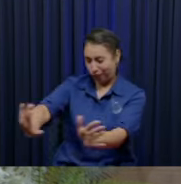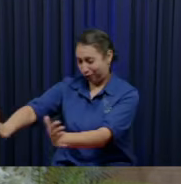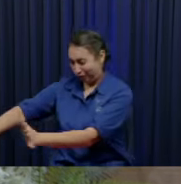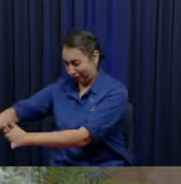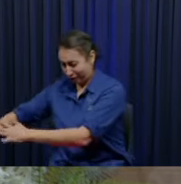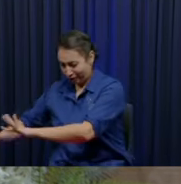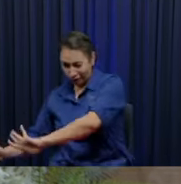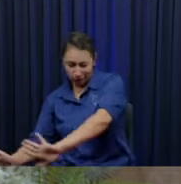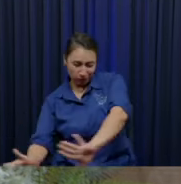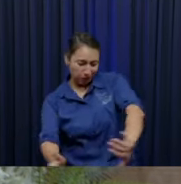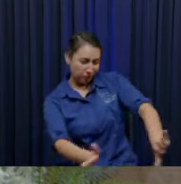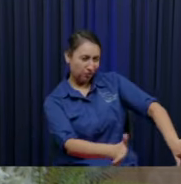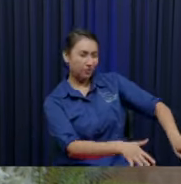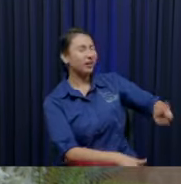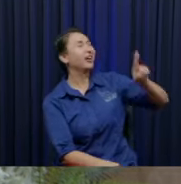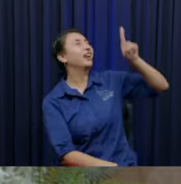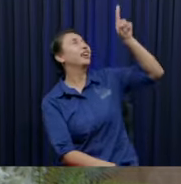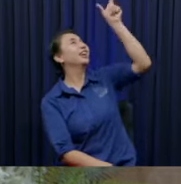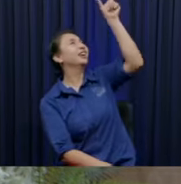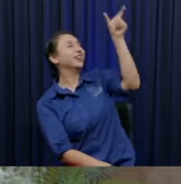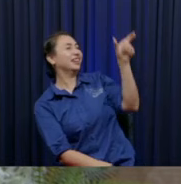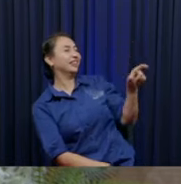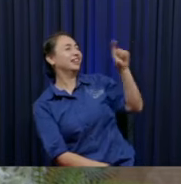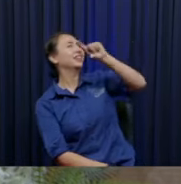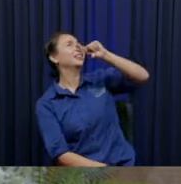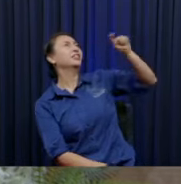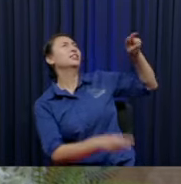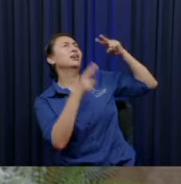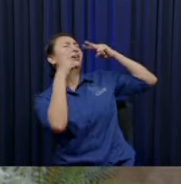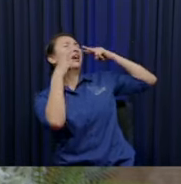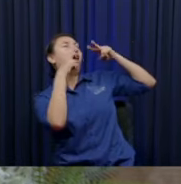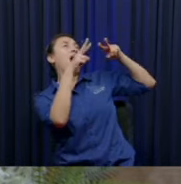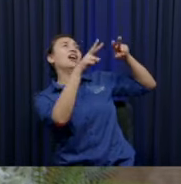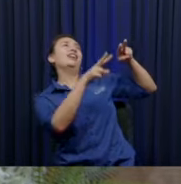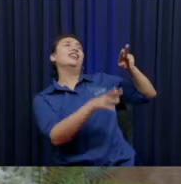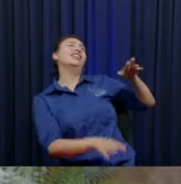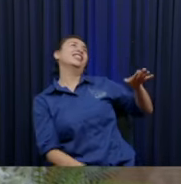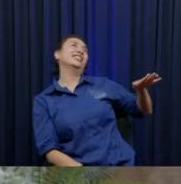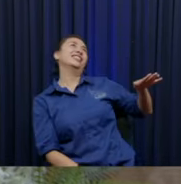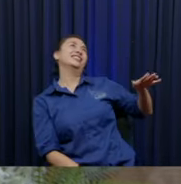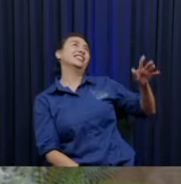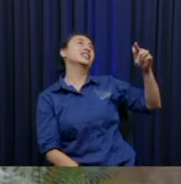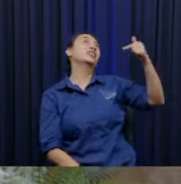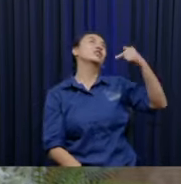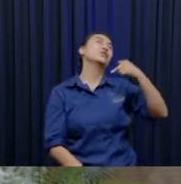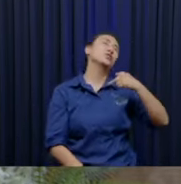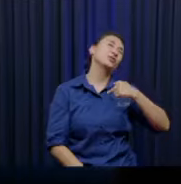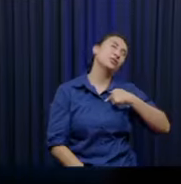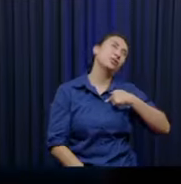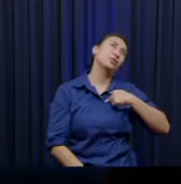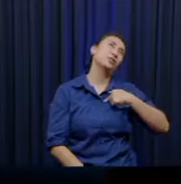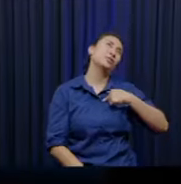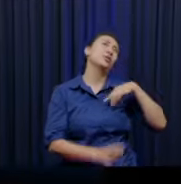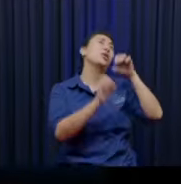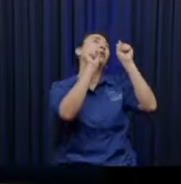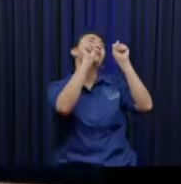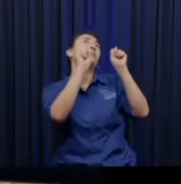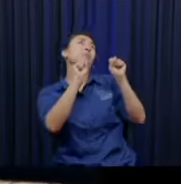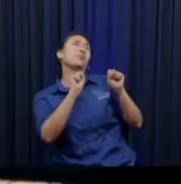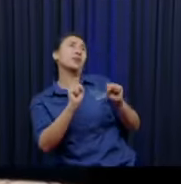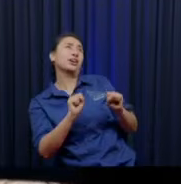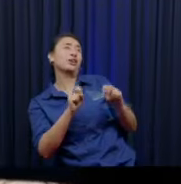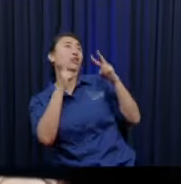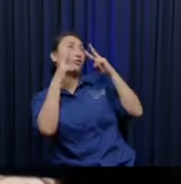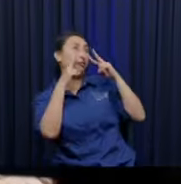la hermosa visión de la cruz. Desde entonces por él ya no